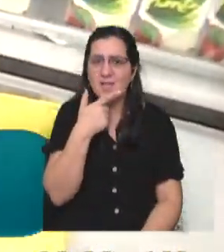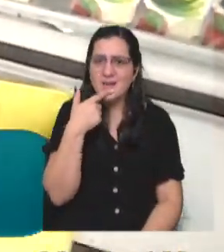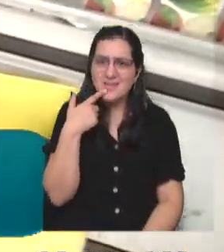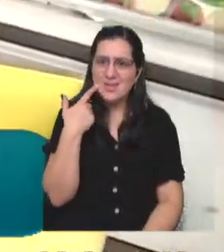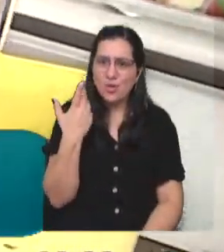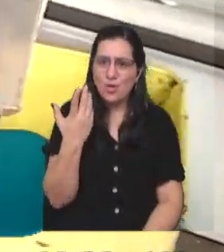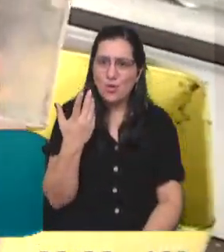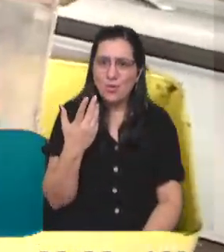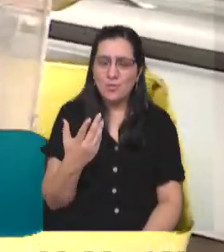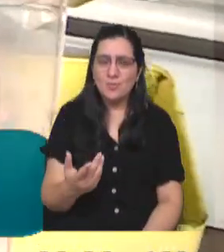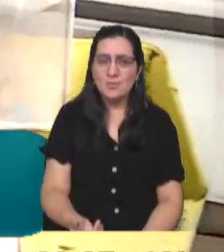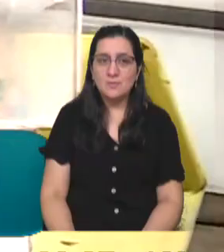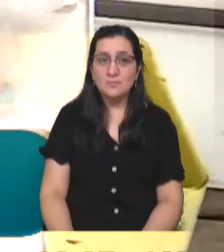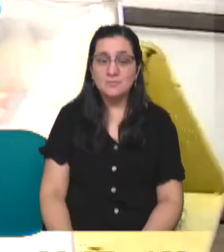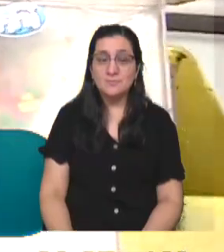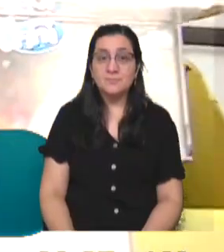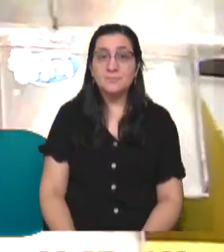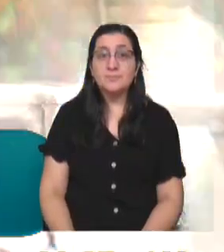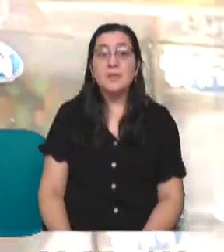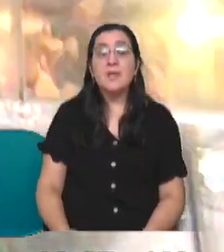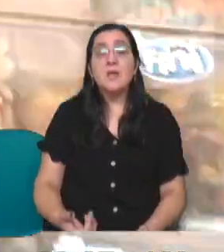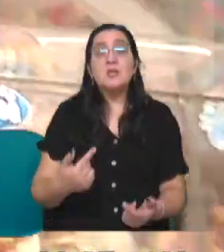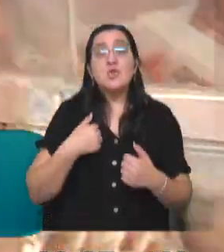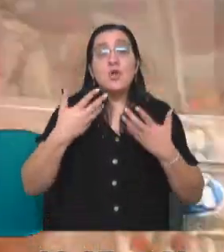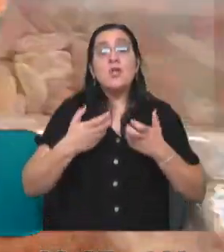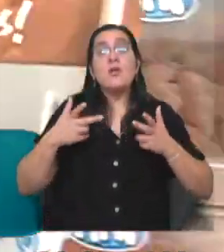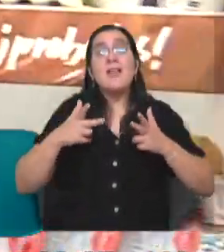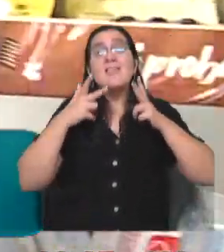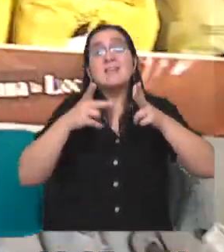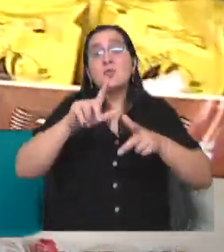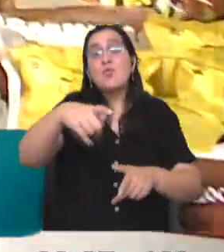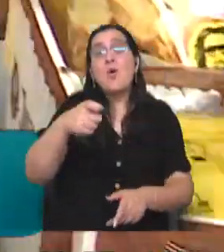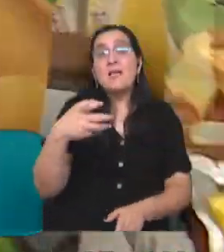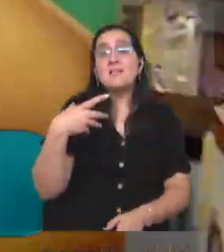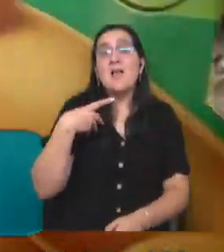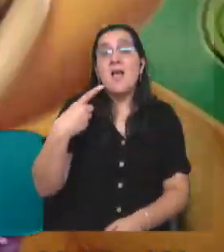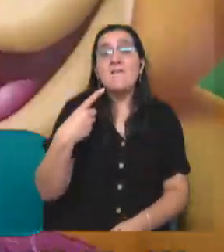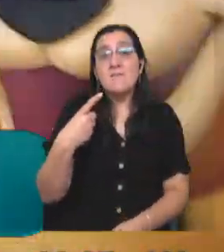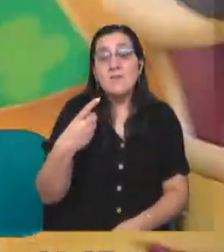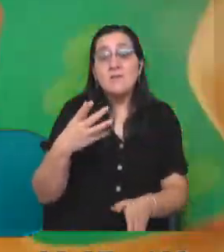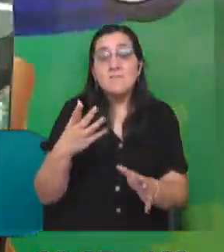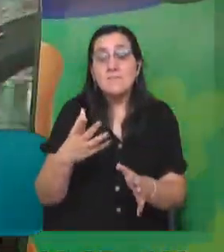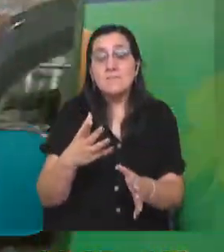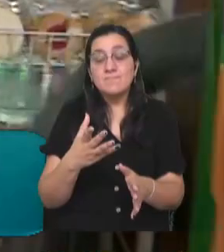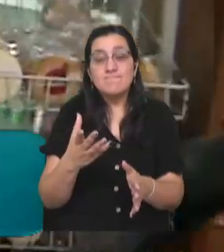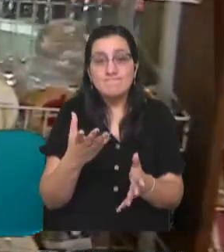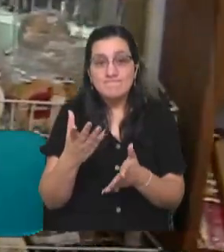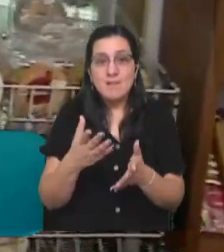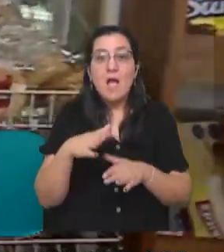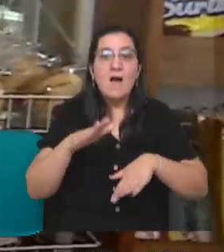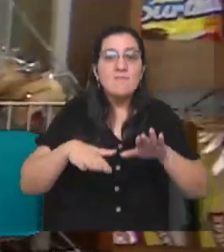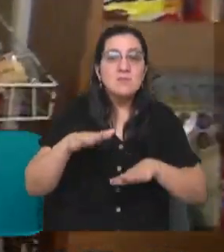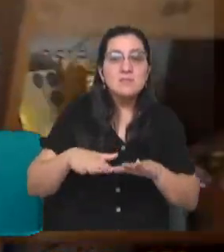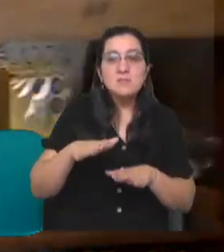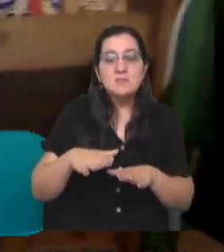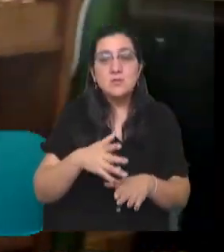consigna en el día de hoy y es que le digas a tu ex jefe, aquel de repente que no tenías una buena relación, donde viste que a veces